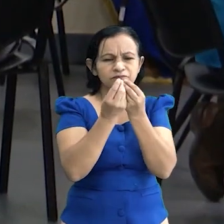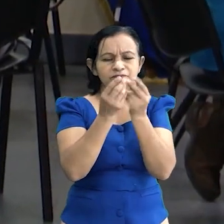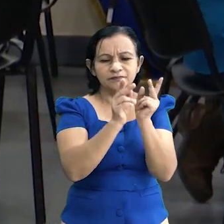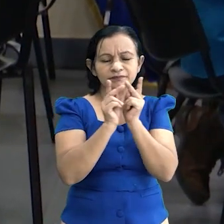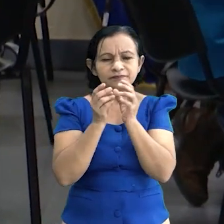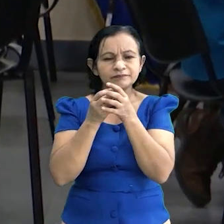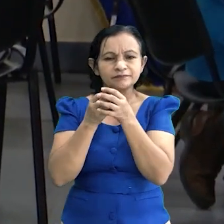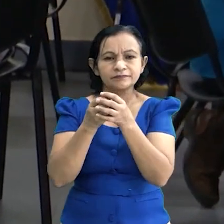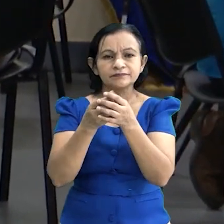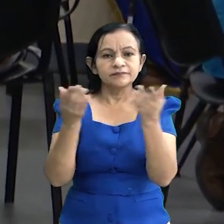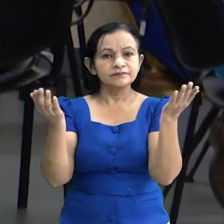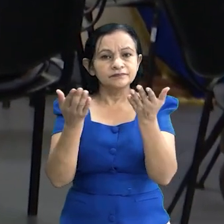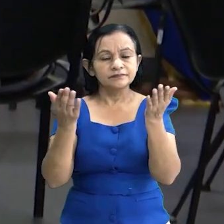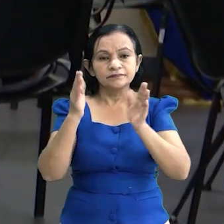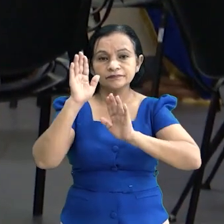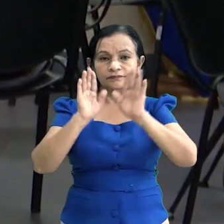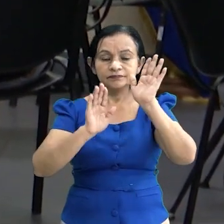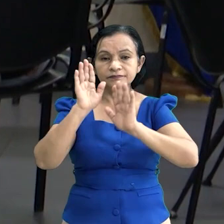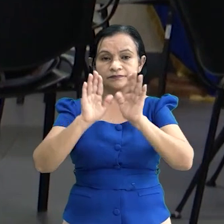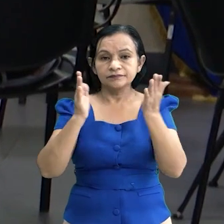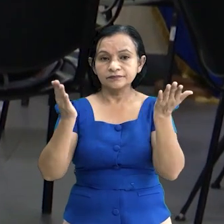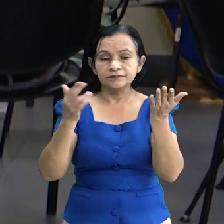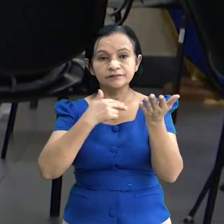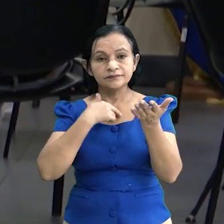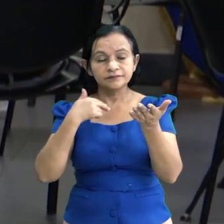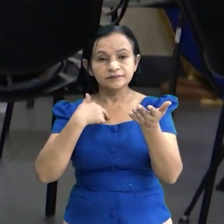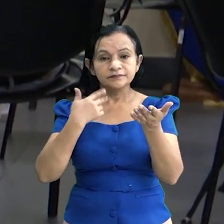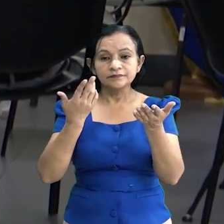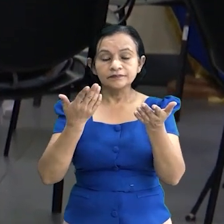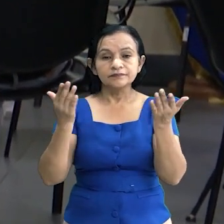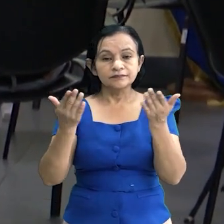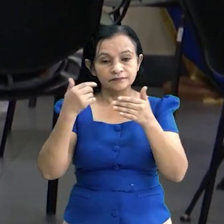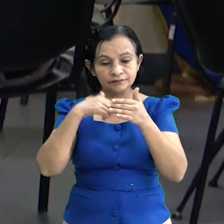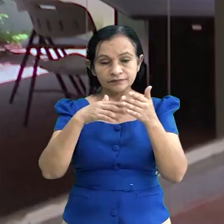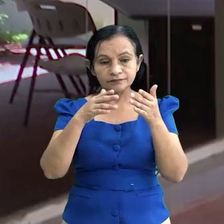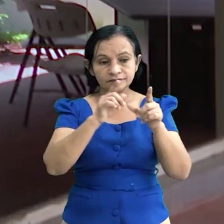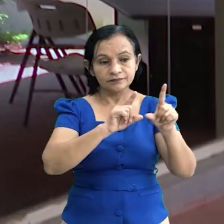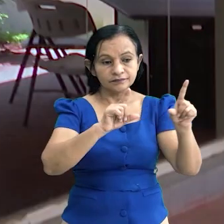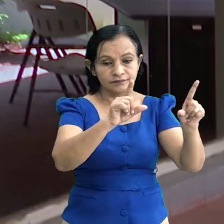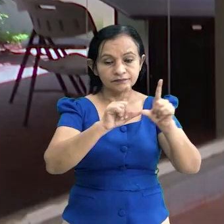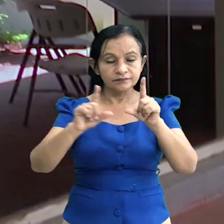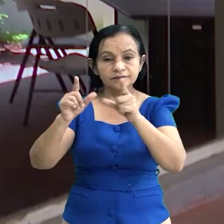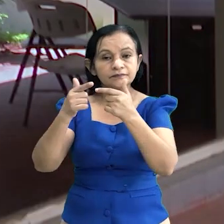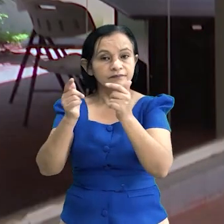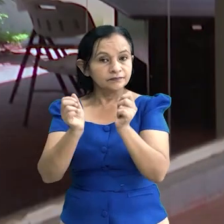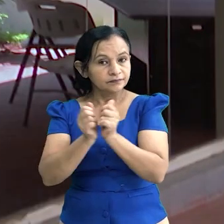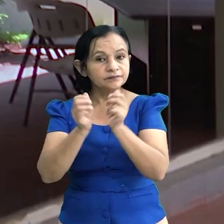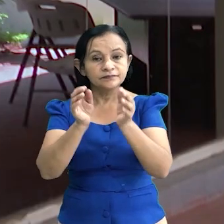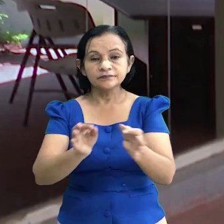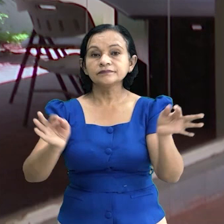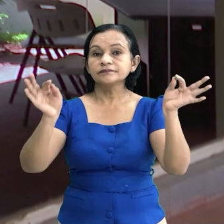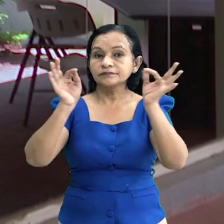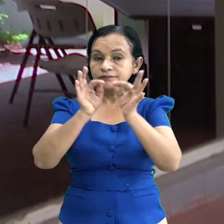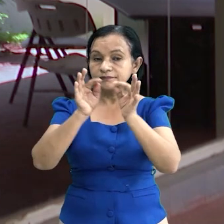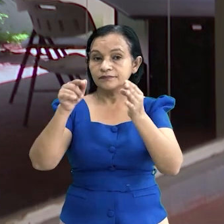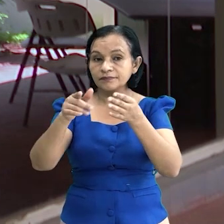masivos. ¿Cómo fue la participación dentro de nuestro escenario como comisión? Es importante